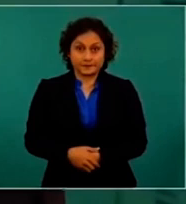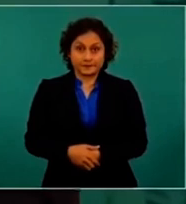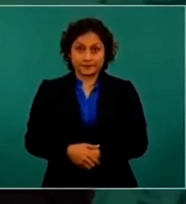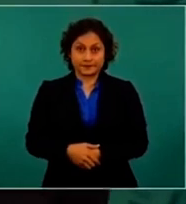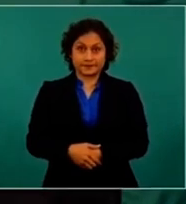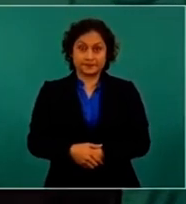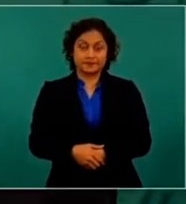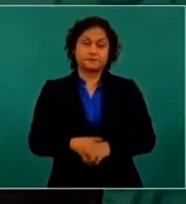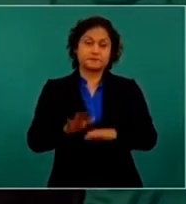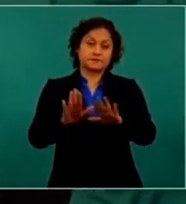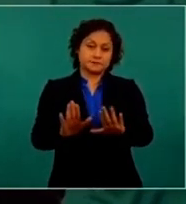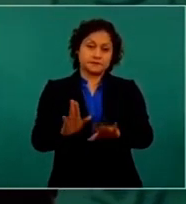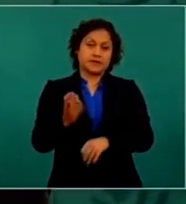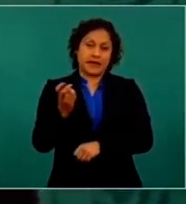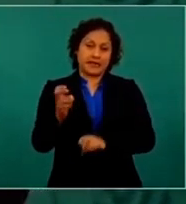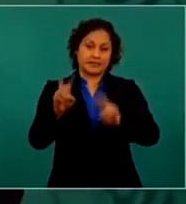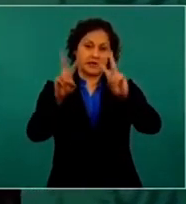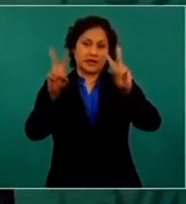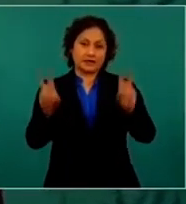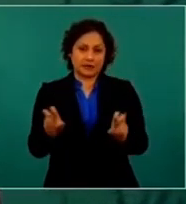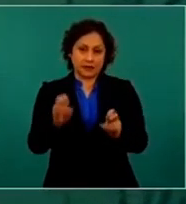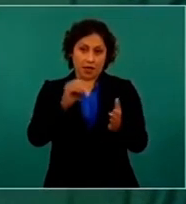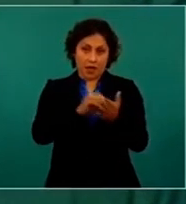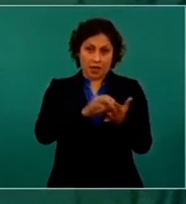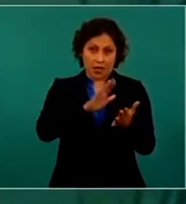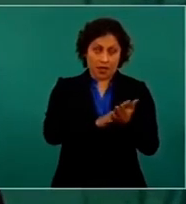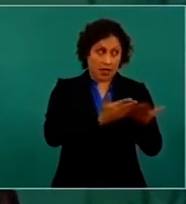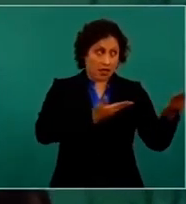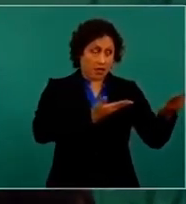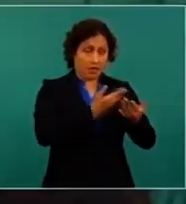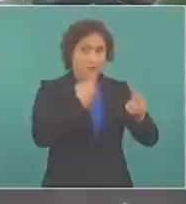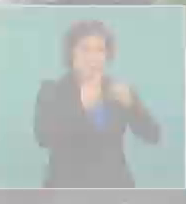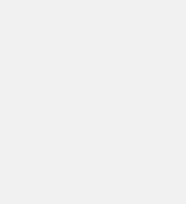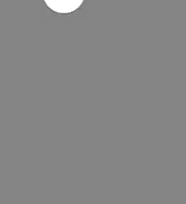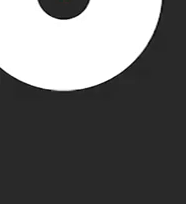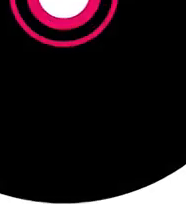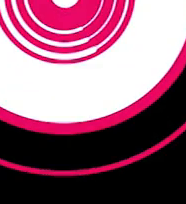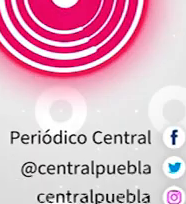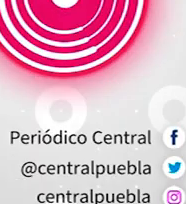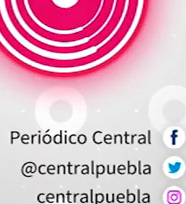en los temas, no está en la agenda, pero no hay ningún problema también si se trata.